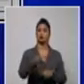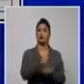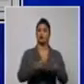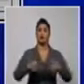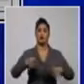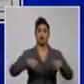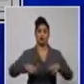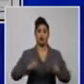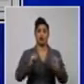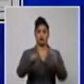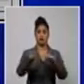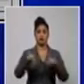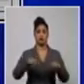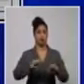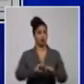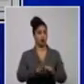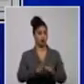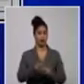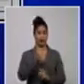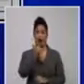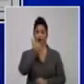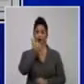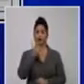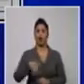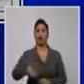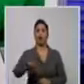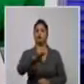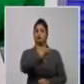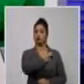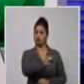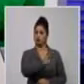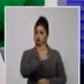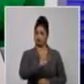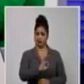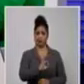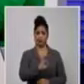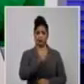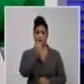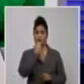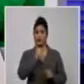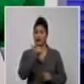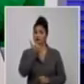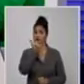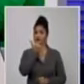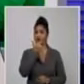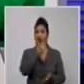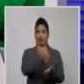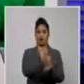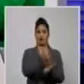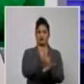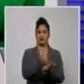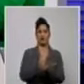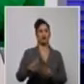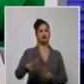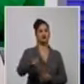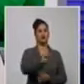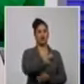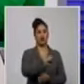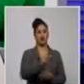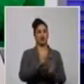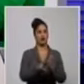mayor afectación en la cabecera. Ahí el geógrafo Roberto Romero nos